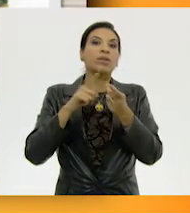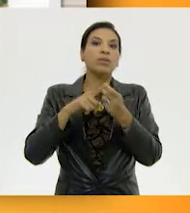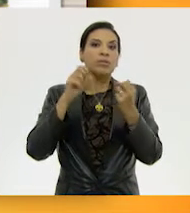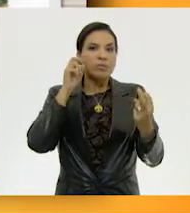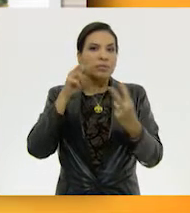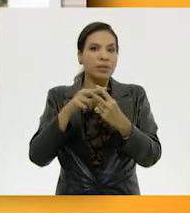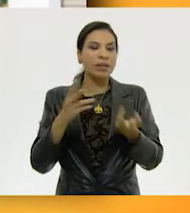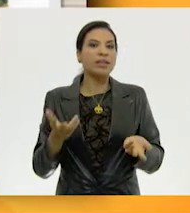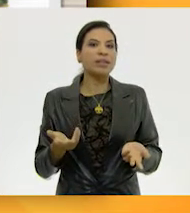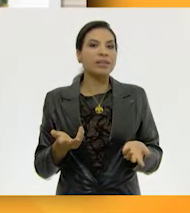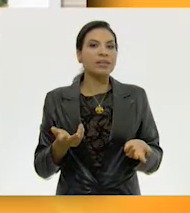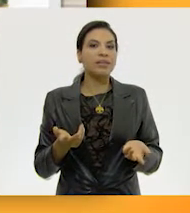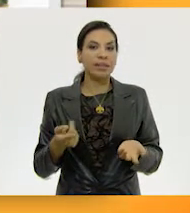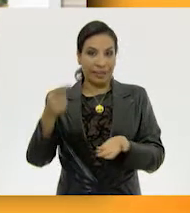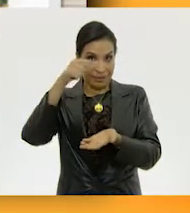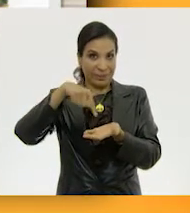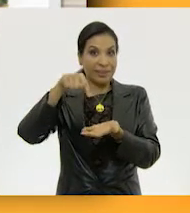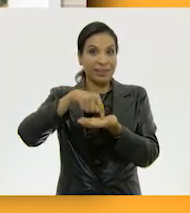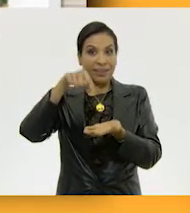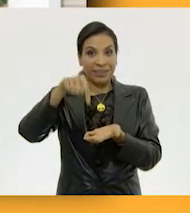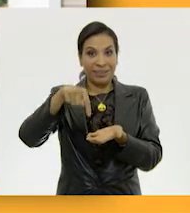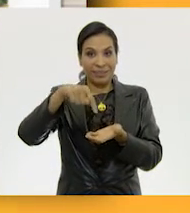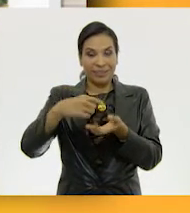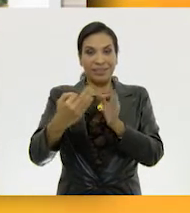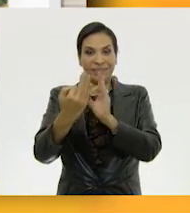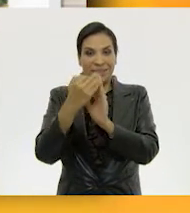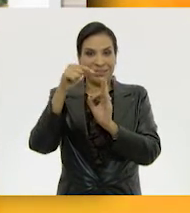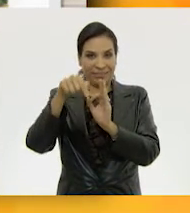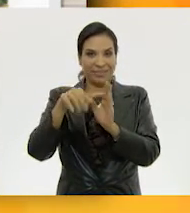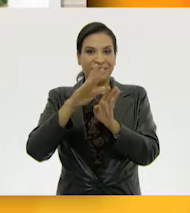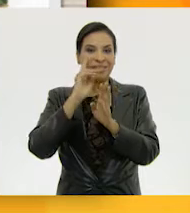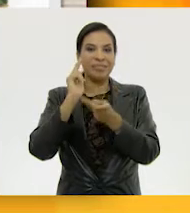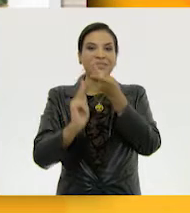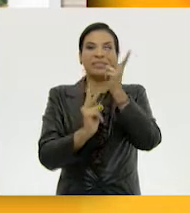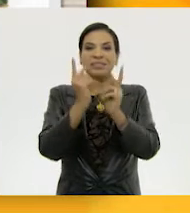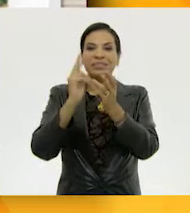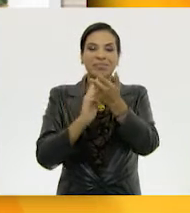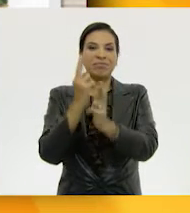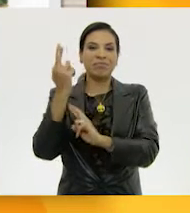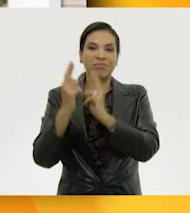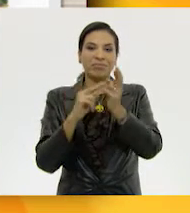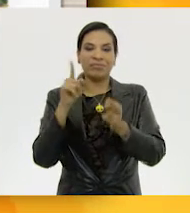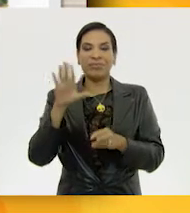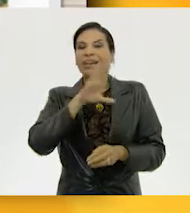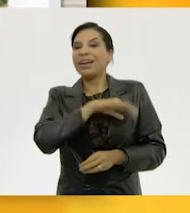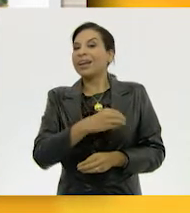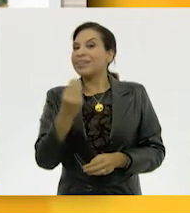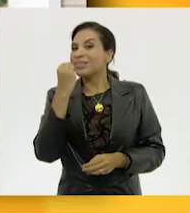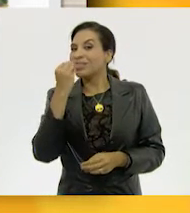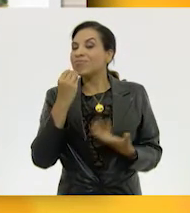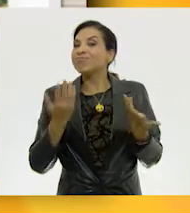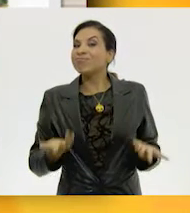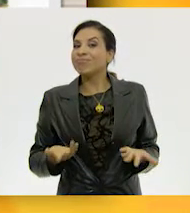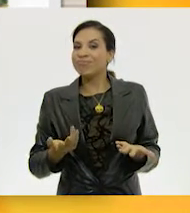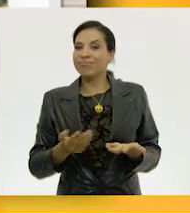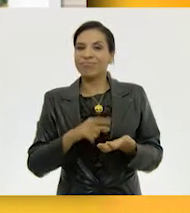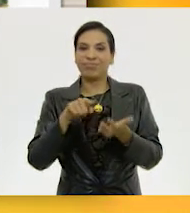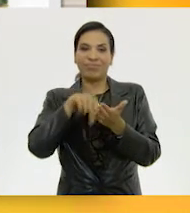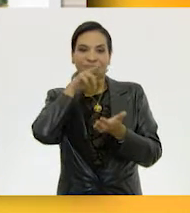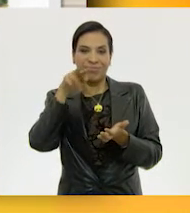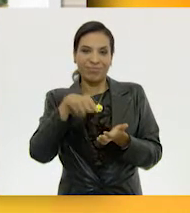van a ver? Aquí, junto a este rosal. Y su plato favorito son